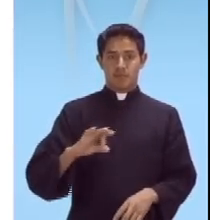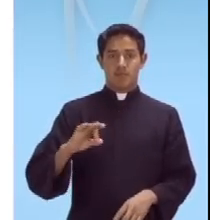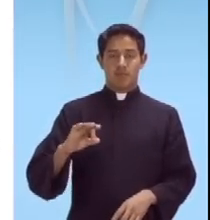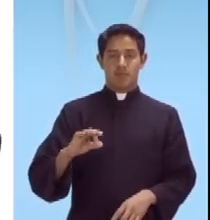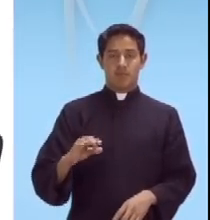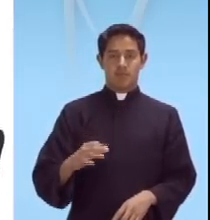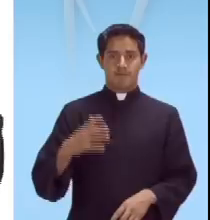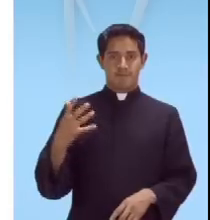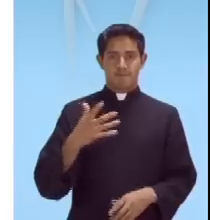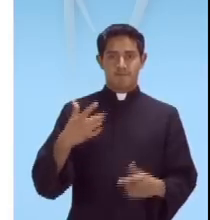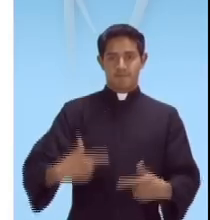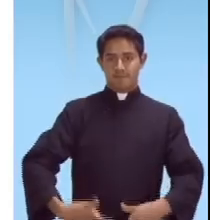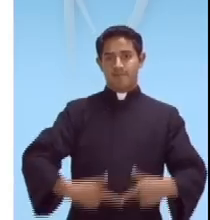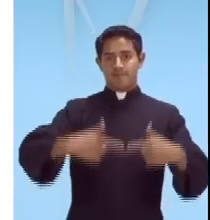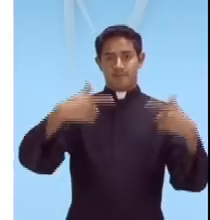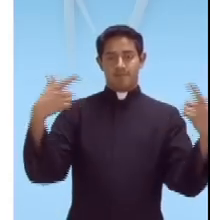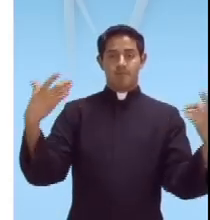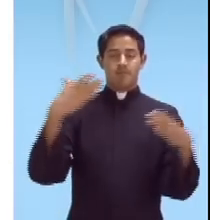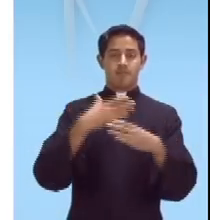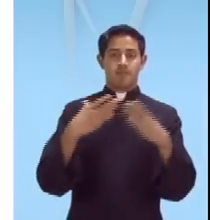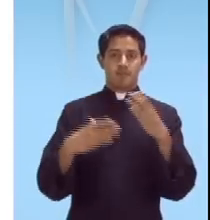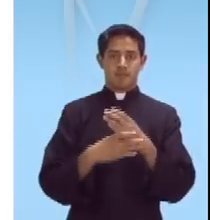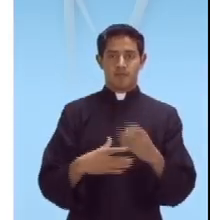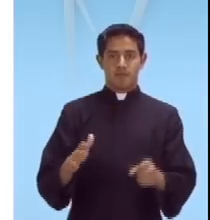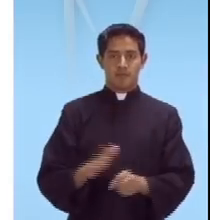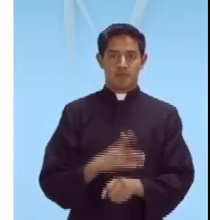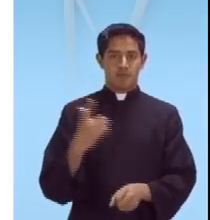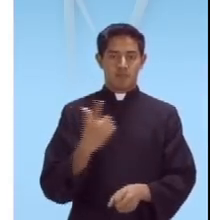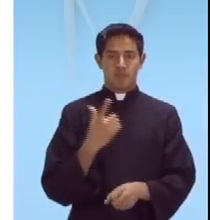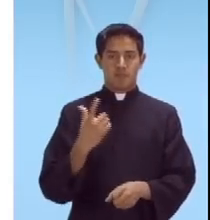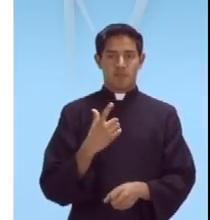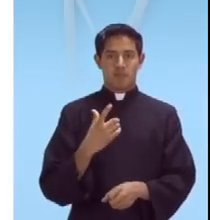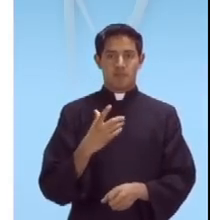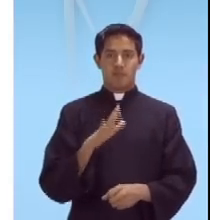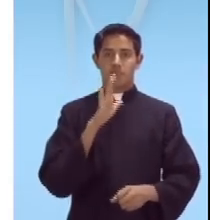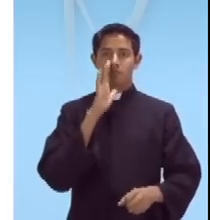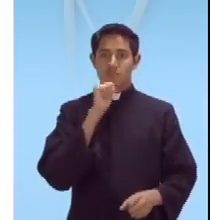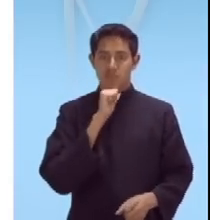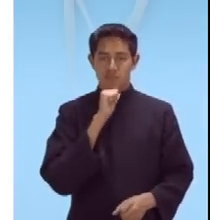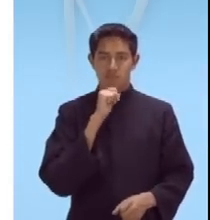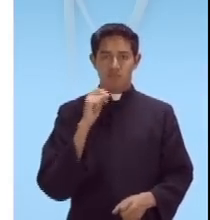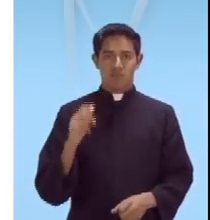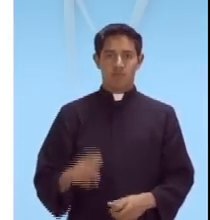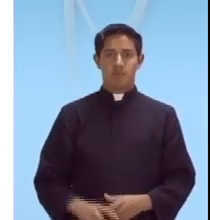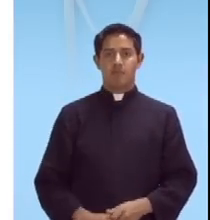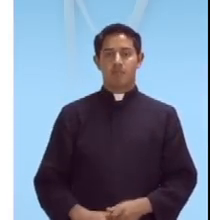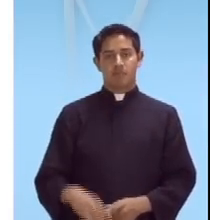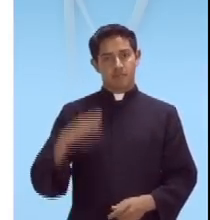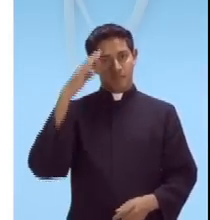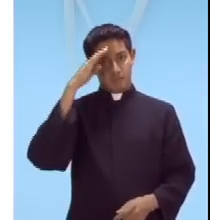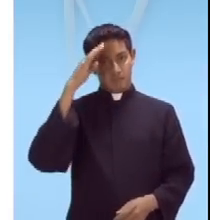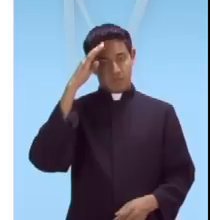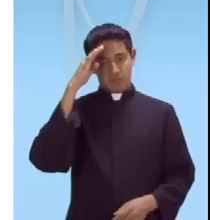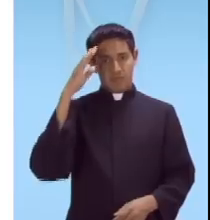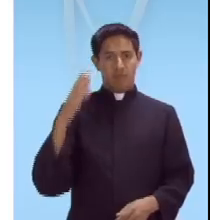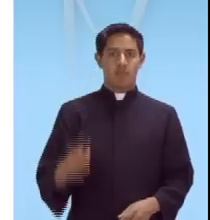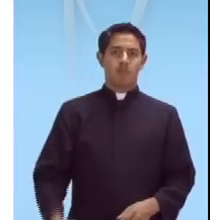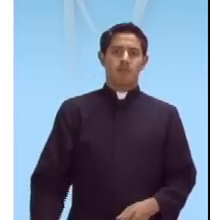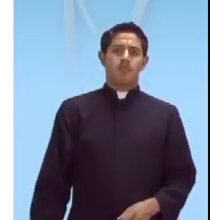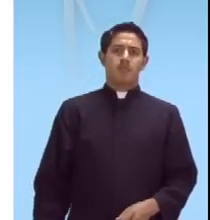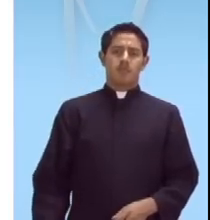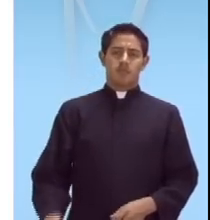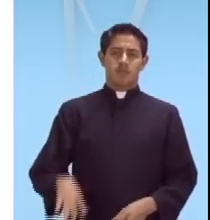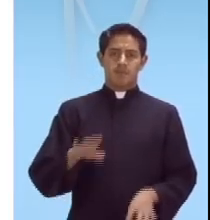ocasiones vamos llenando nuestro corazón de envidias, de enojos, de egoísmo